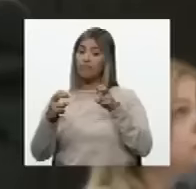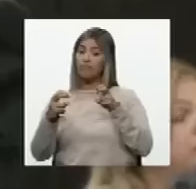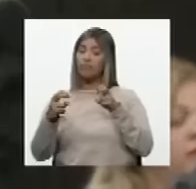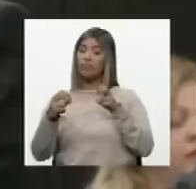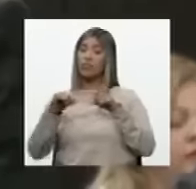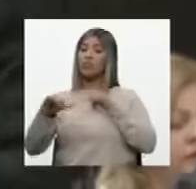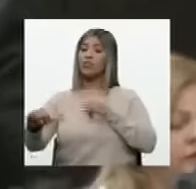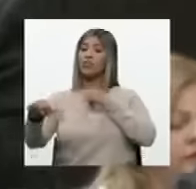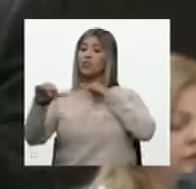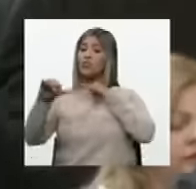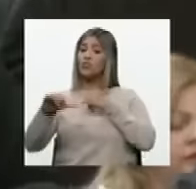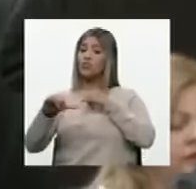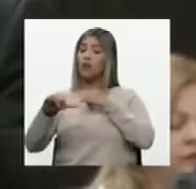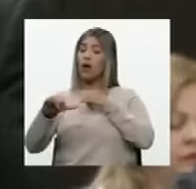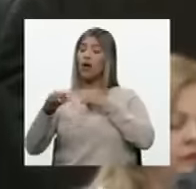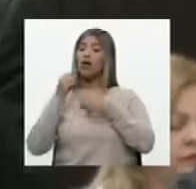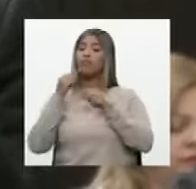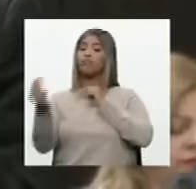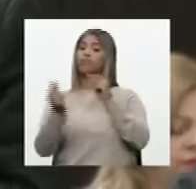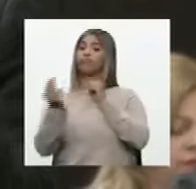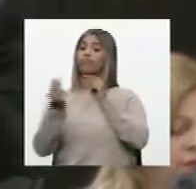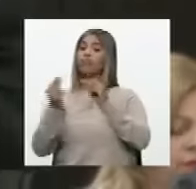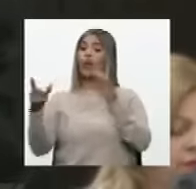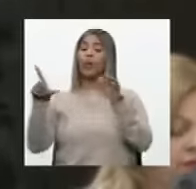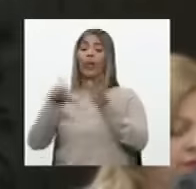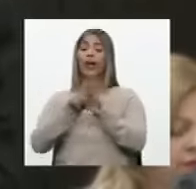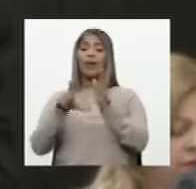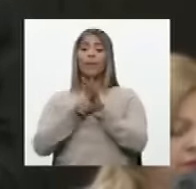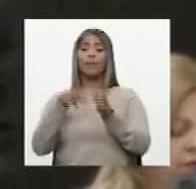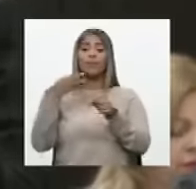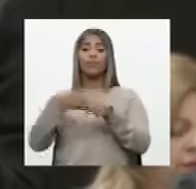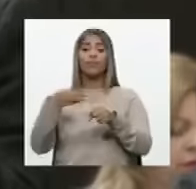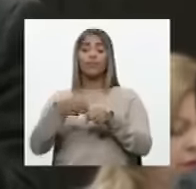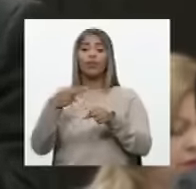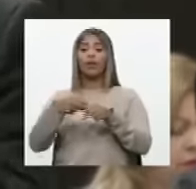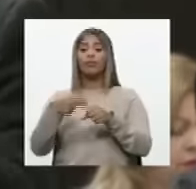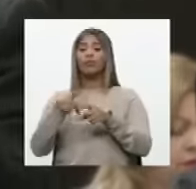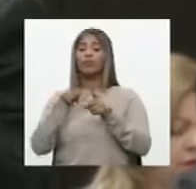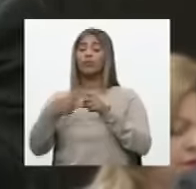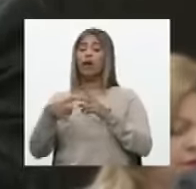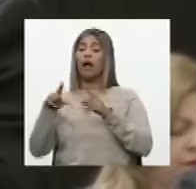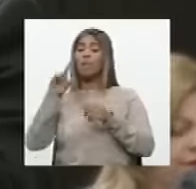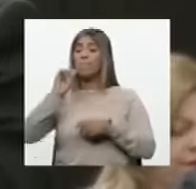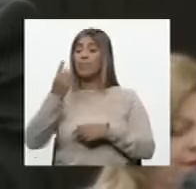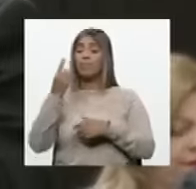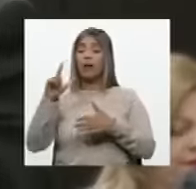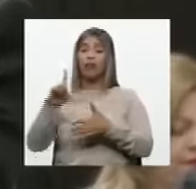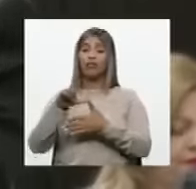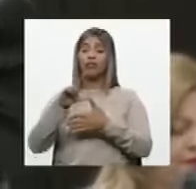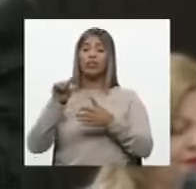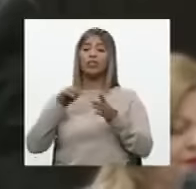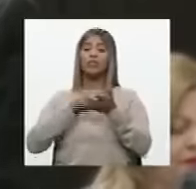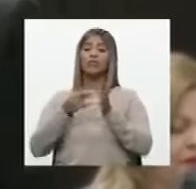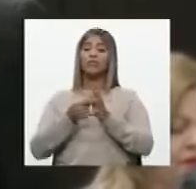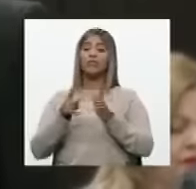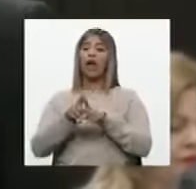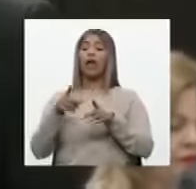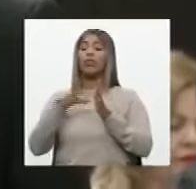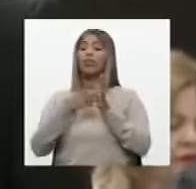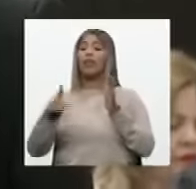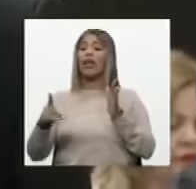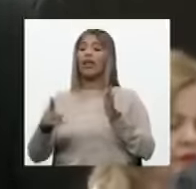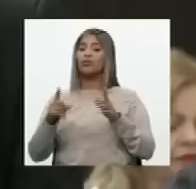de igual a igual a discutir una ley de hidrocarburos que fue la primera ley en América Latina que reivindicaba el derecho sobre los recursos